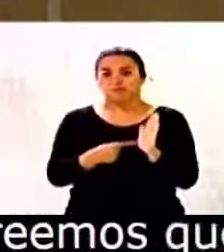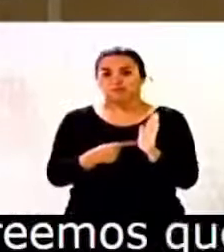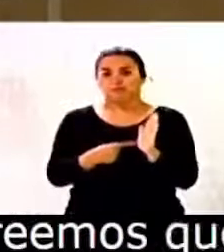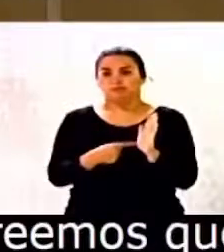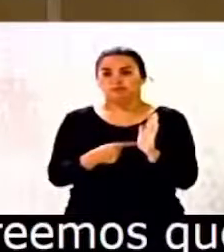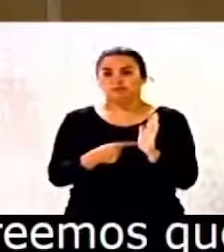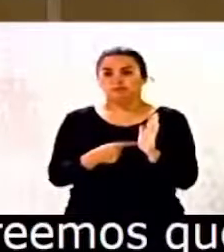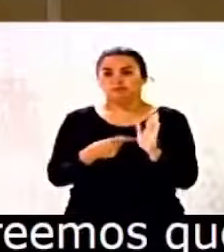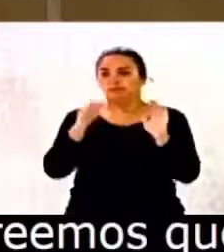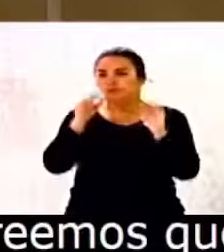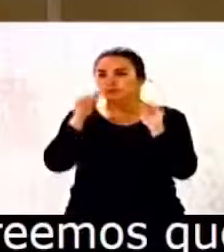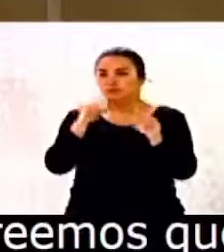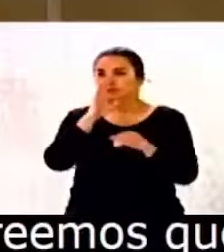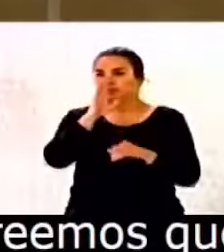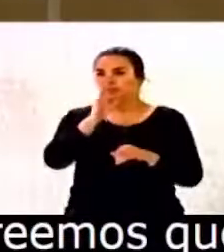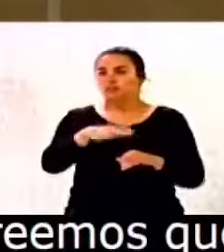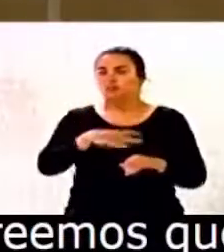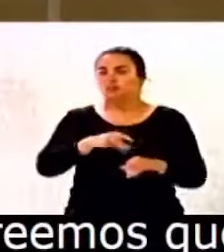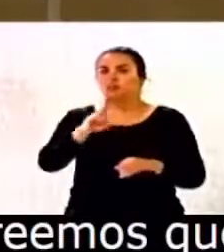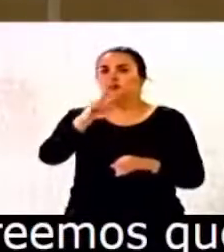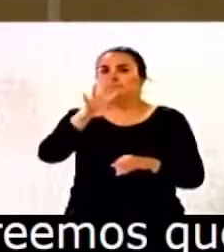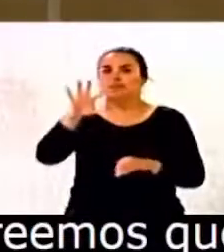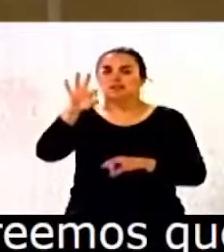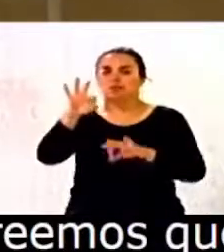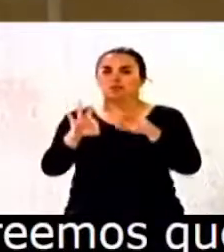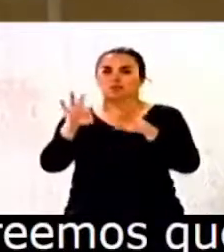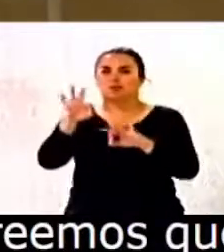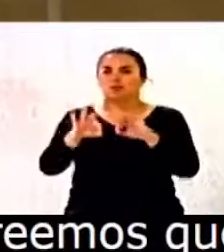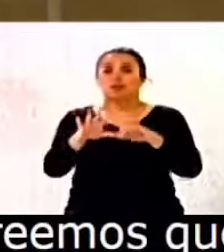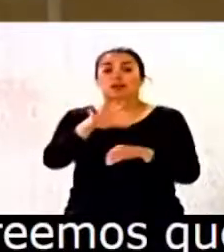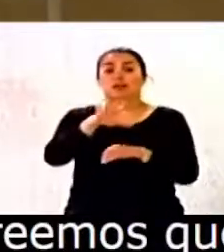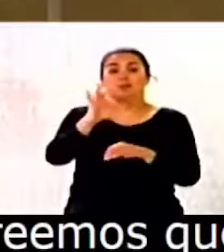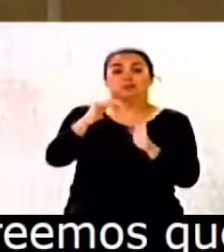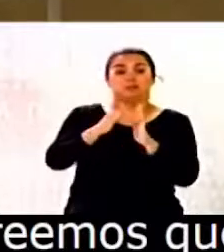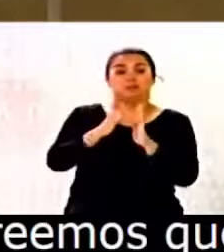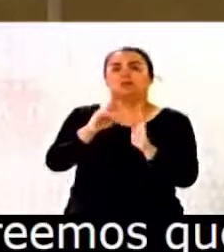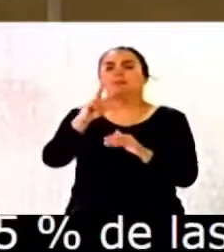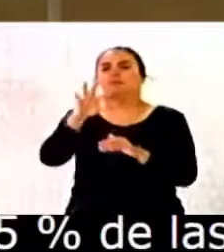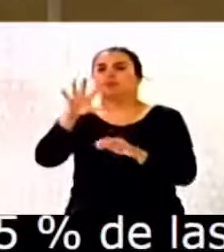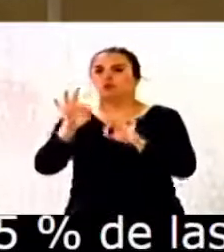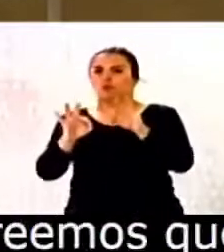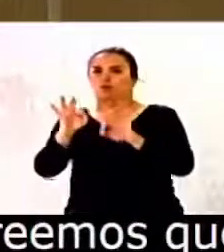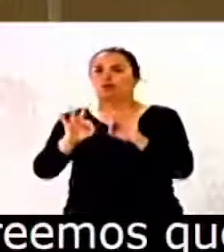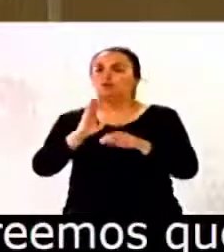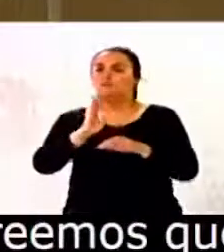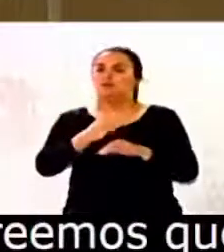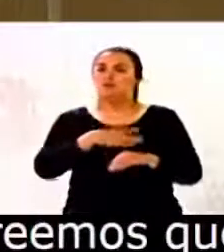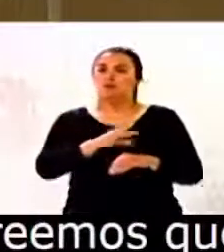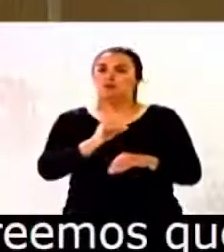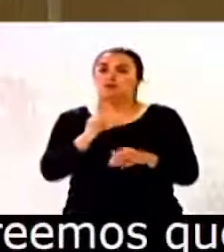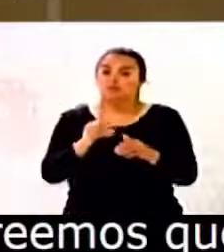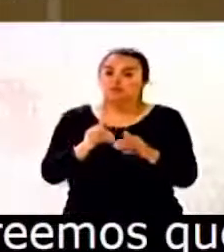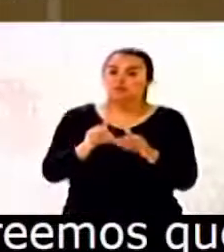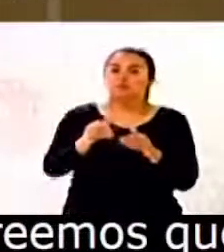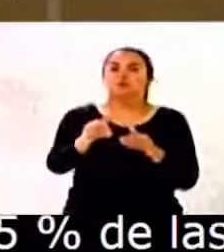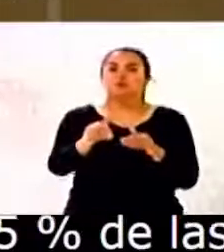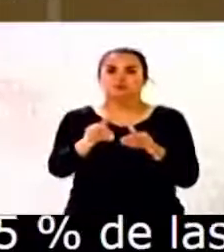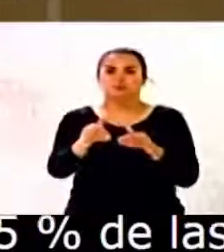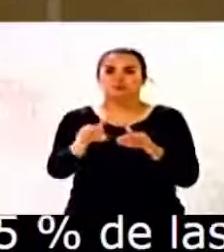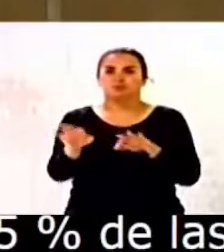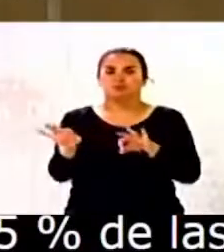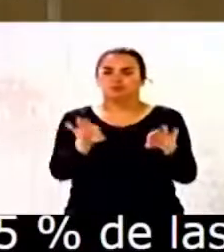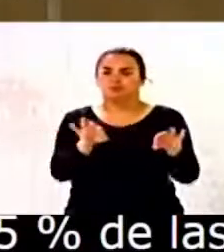puede incidir directamente en un 25% de esas 50.000 viviendas, que son las que próximamente tenían